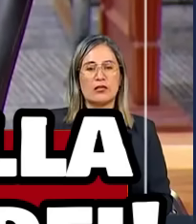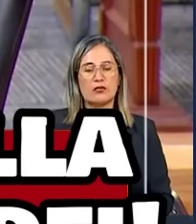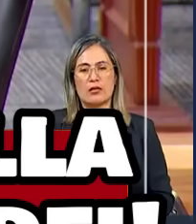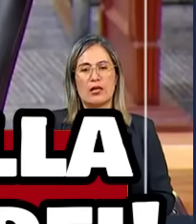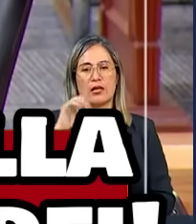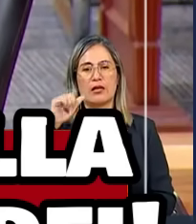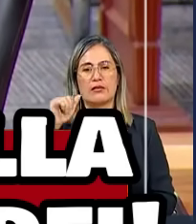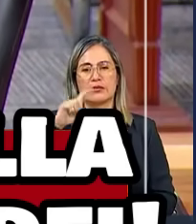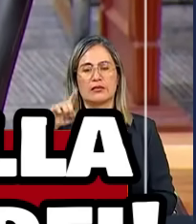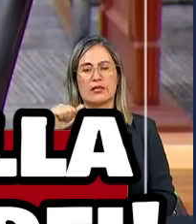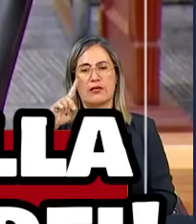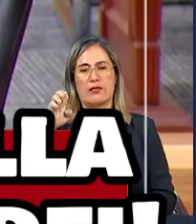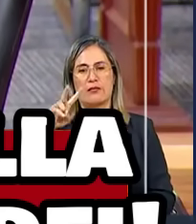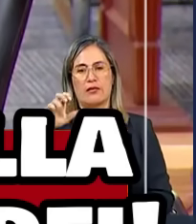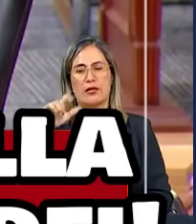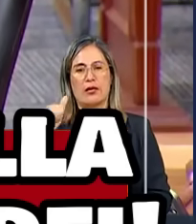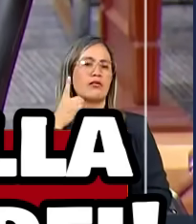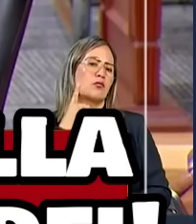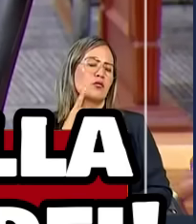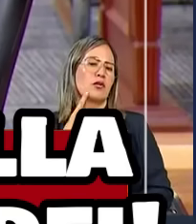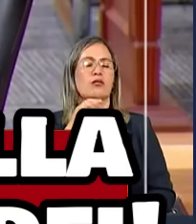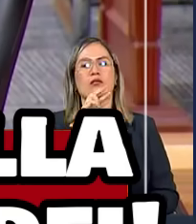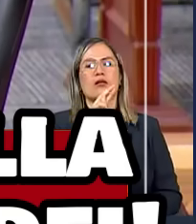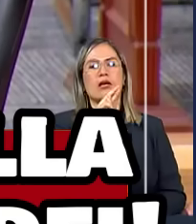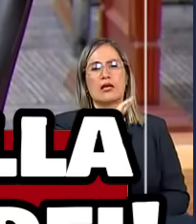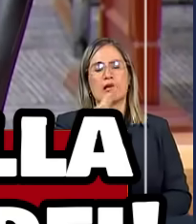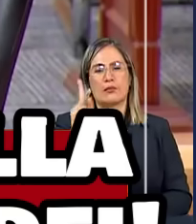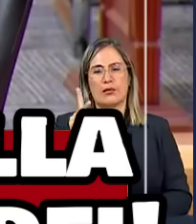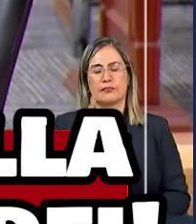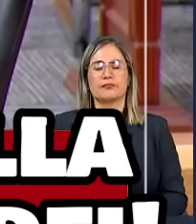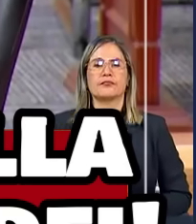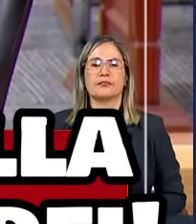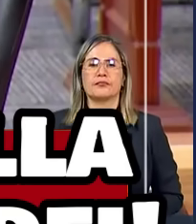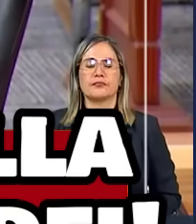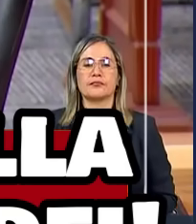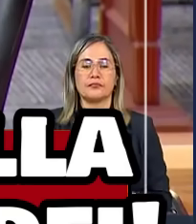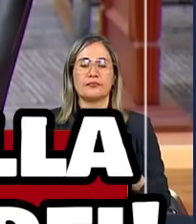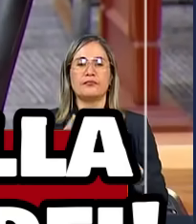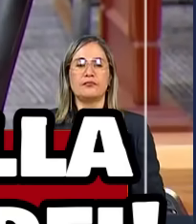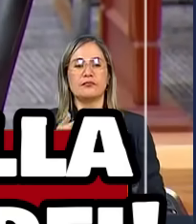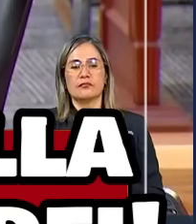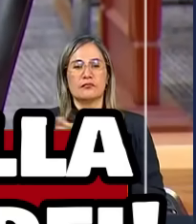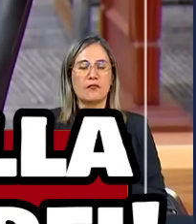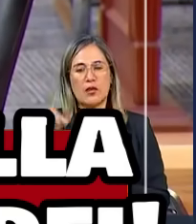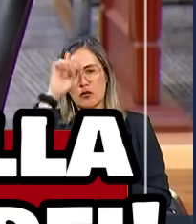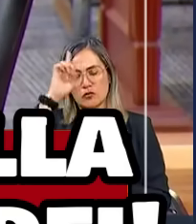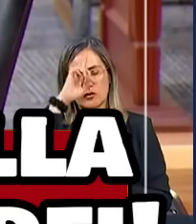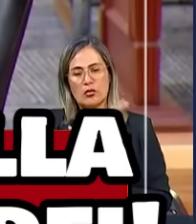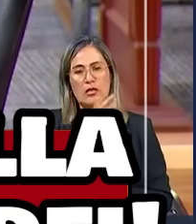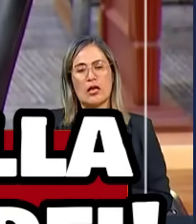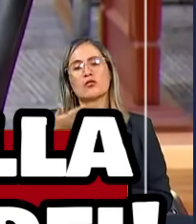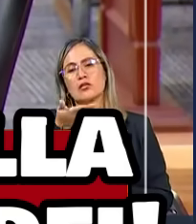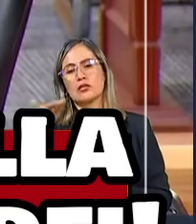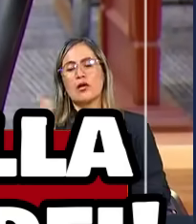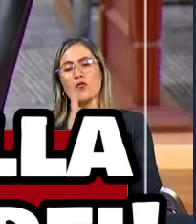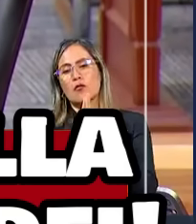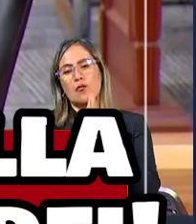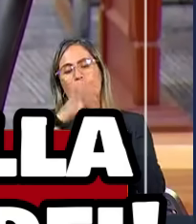Francisco Javier García Cabeza de Vaca como diputado por el principio de representación proporcional, y segundo, someter al Consejo General la solicitud que le